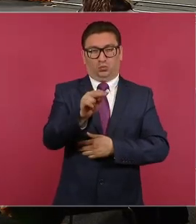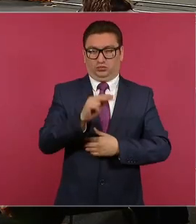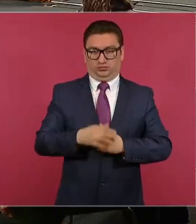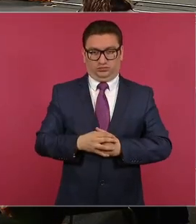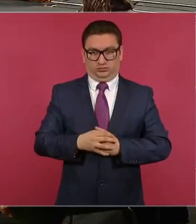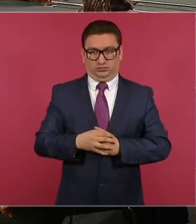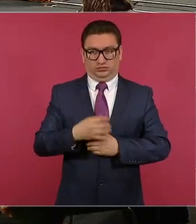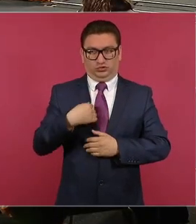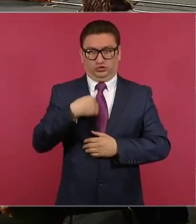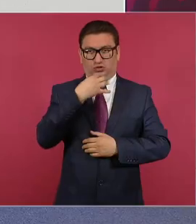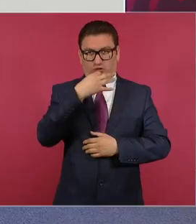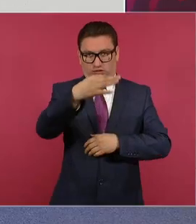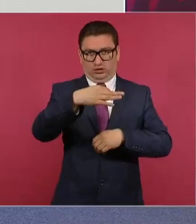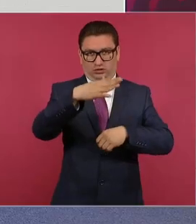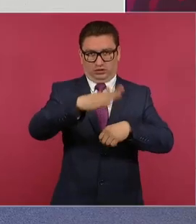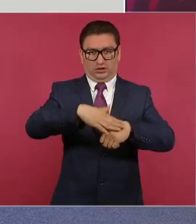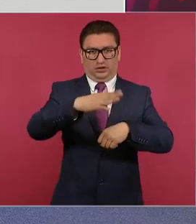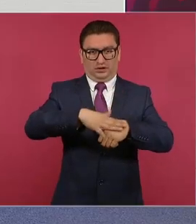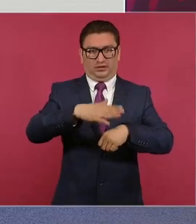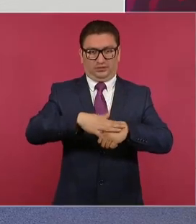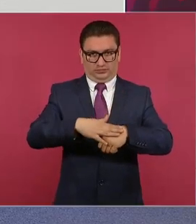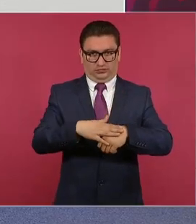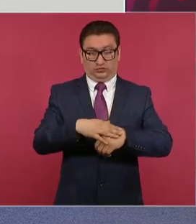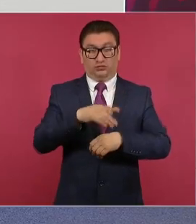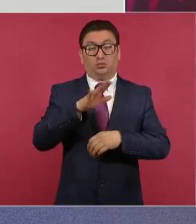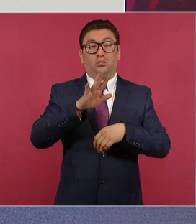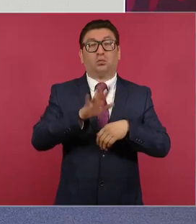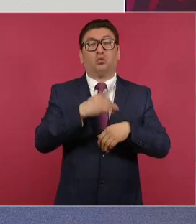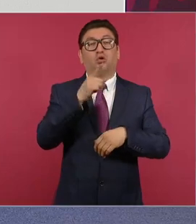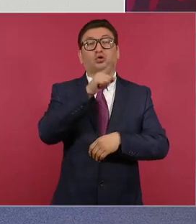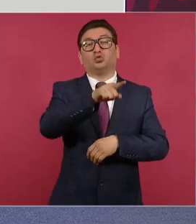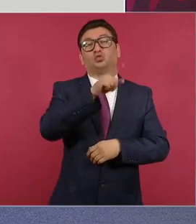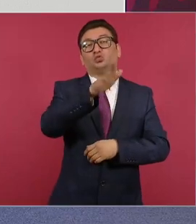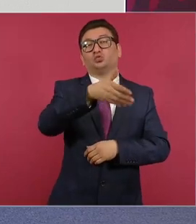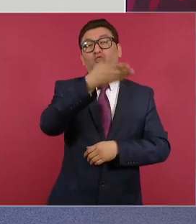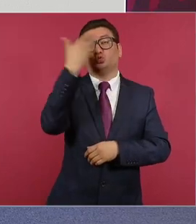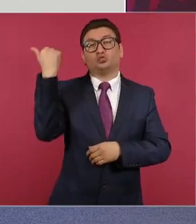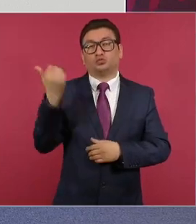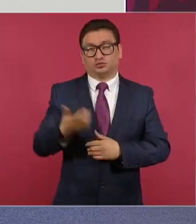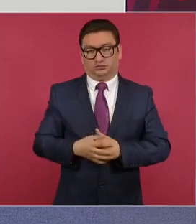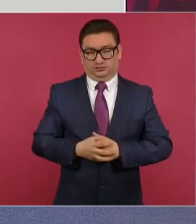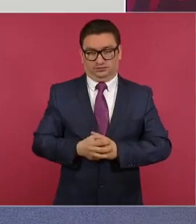Te lo digo porque tú no lo sabes, ¿no?,